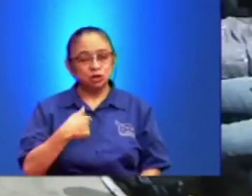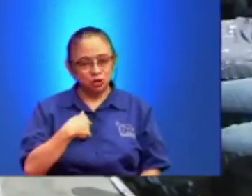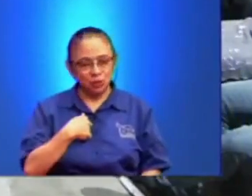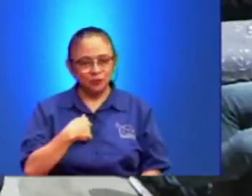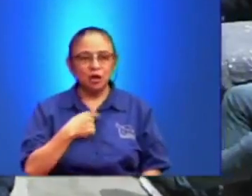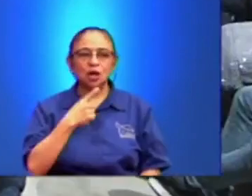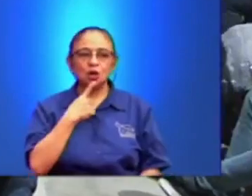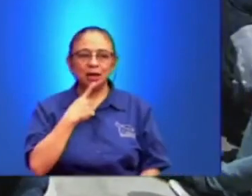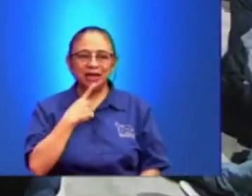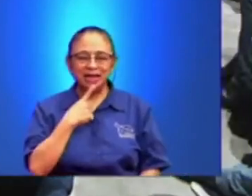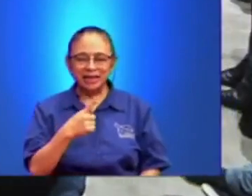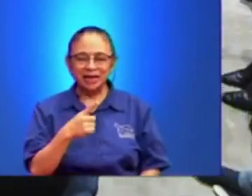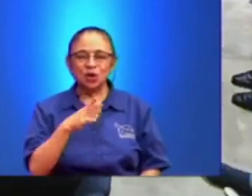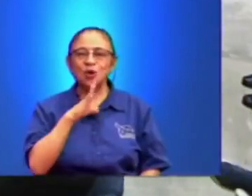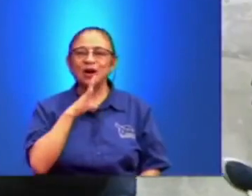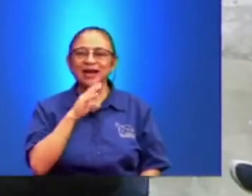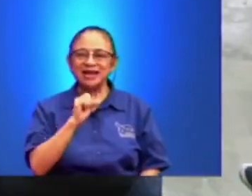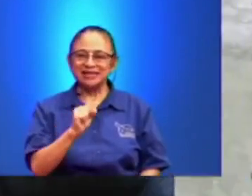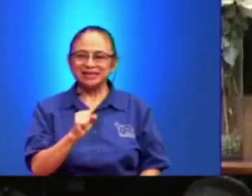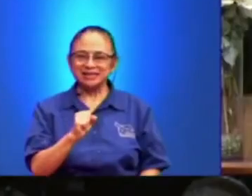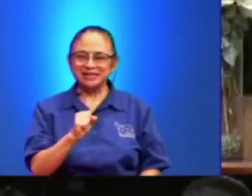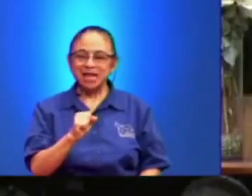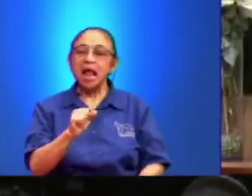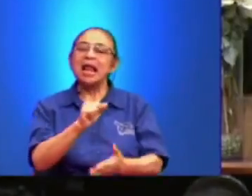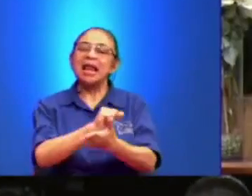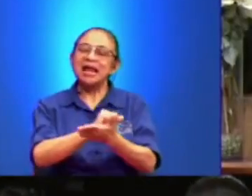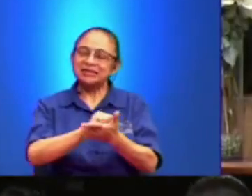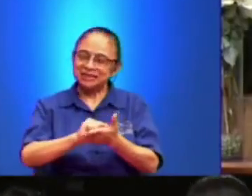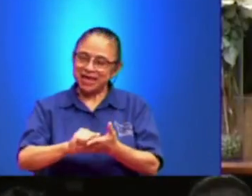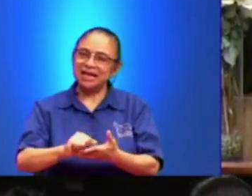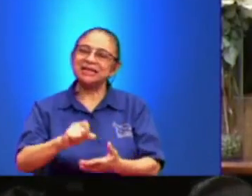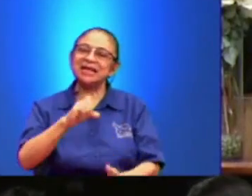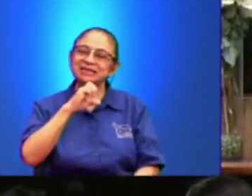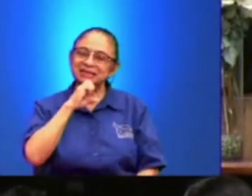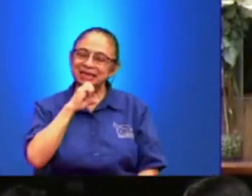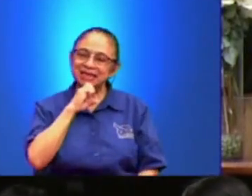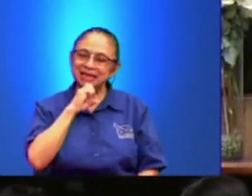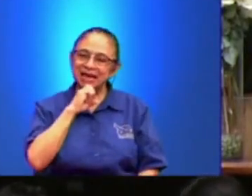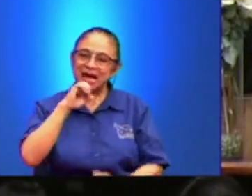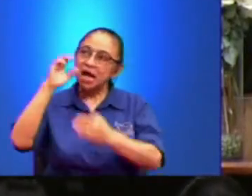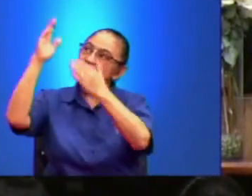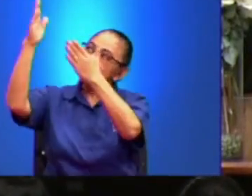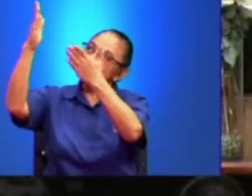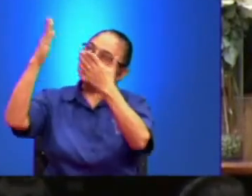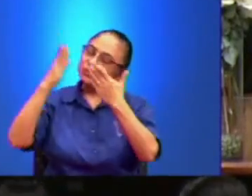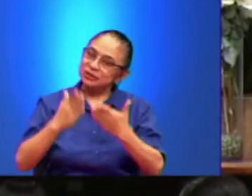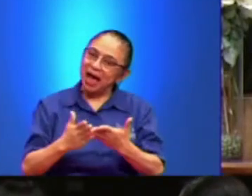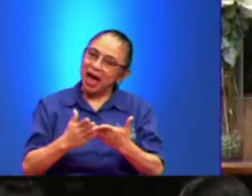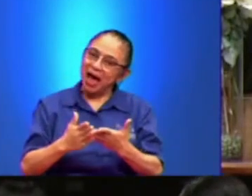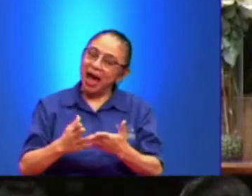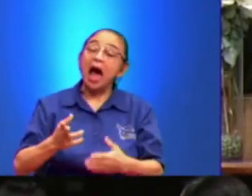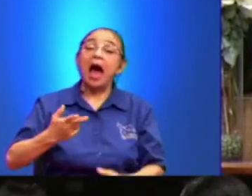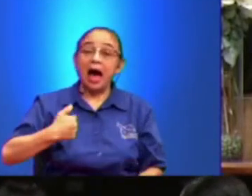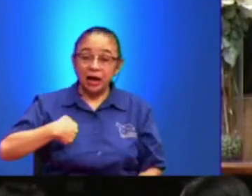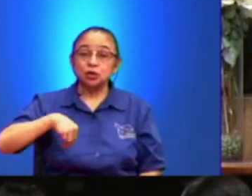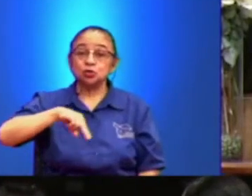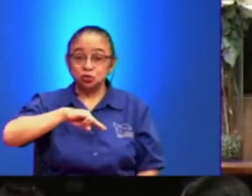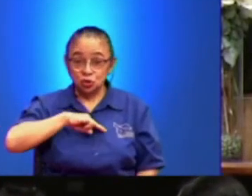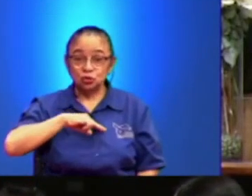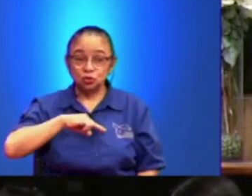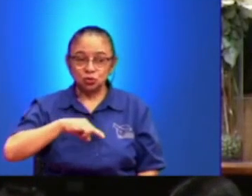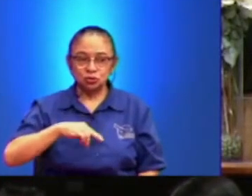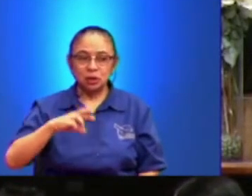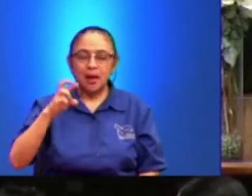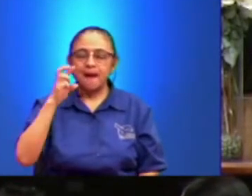tratando de decir es la santa cena nos da a nosotros la hermano padre